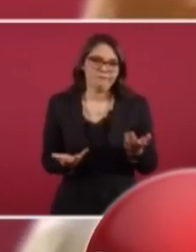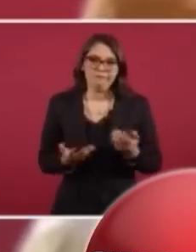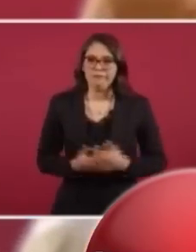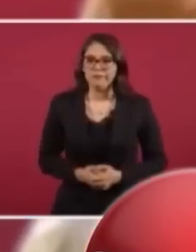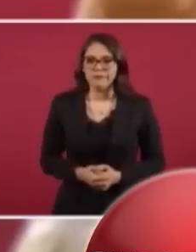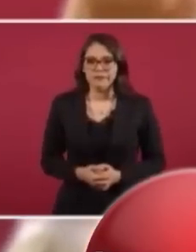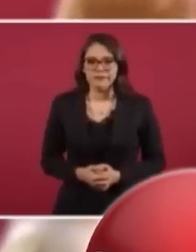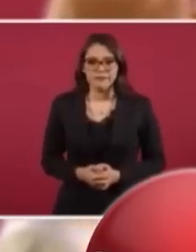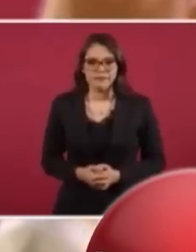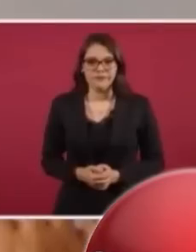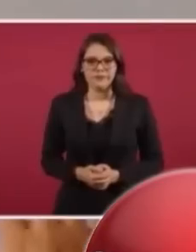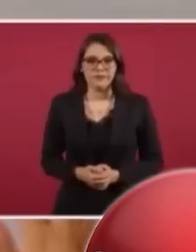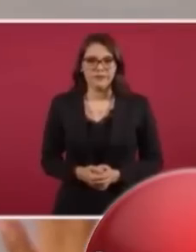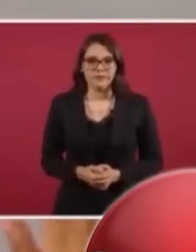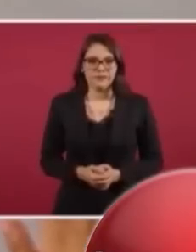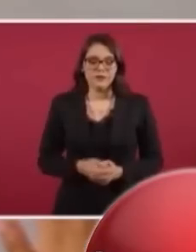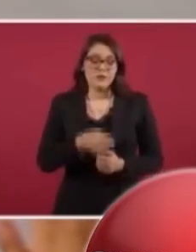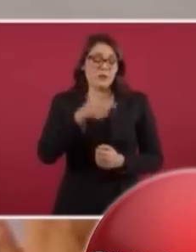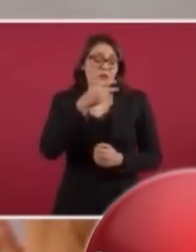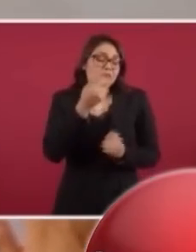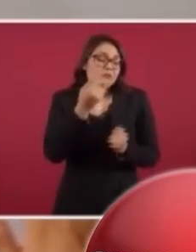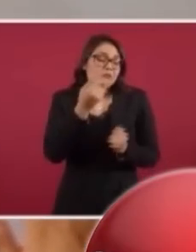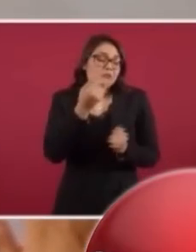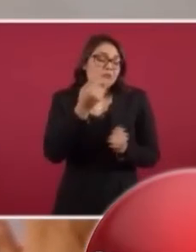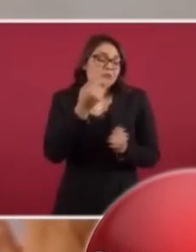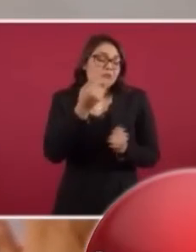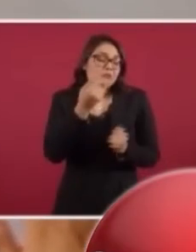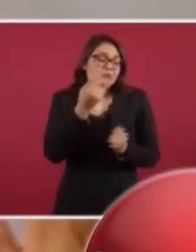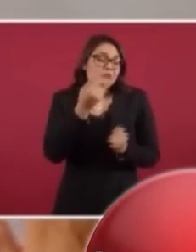que tienen una opinión distinta.